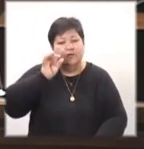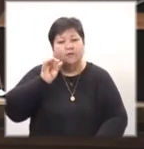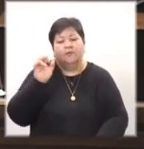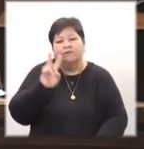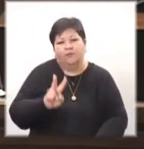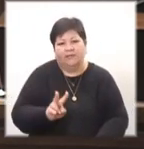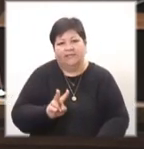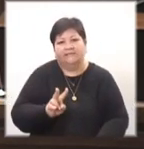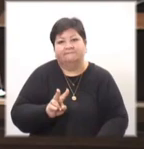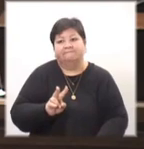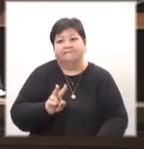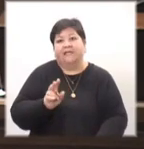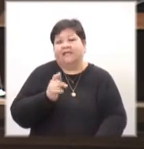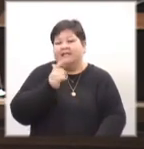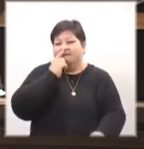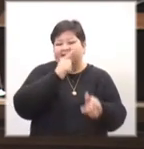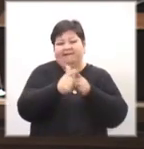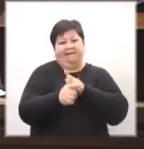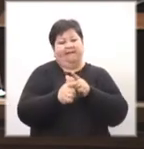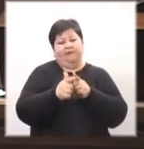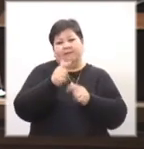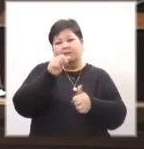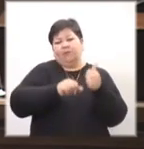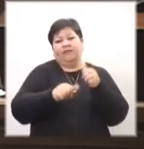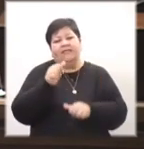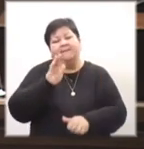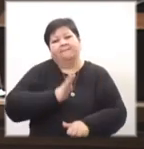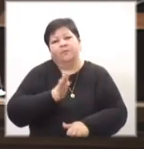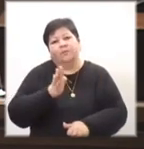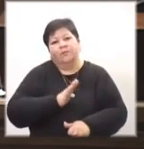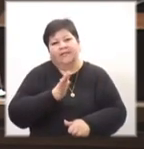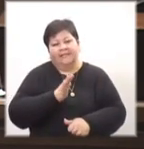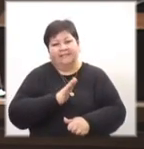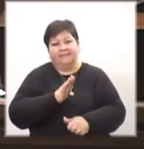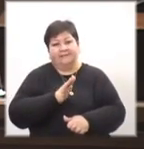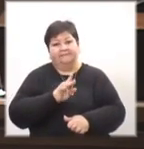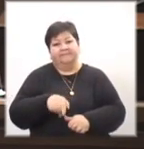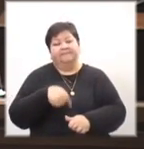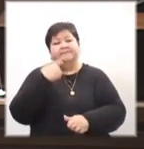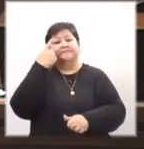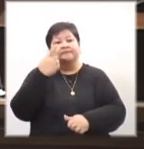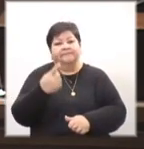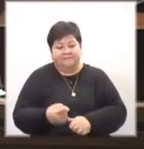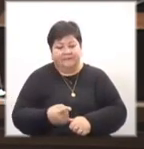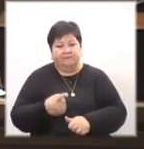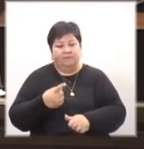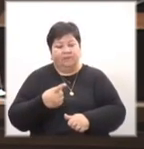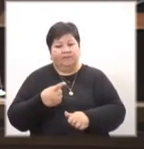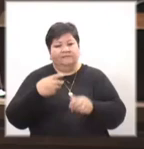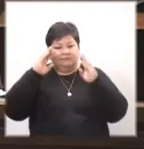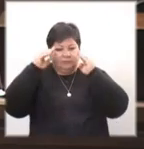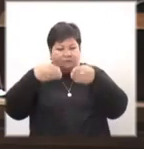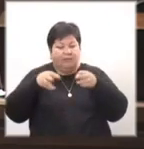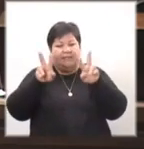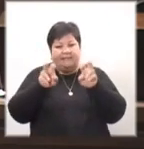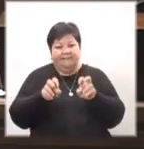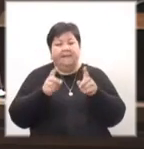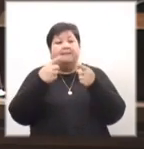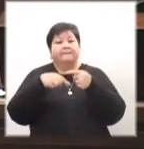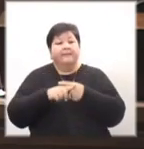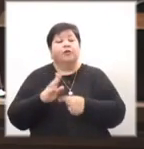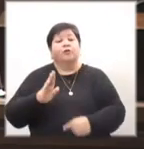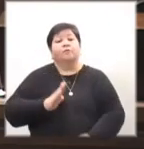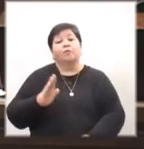perjudicaban a aquellas mujeres en situación vulnerable. Sobre este punto volveremos más adelante, pero no queremos dejar de remarcar que también en las